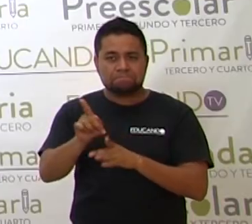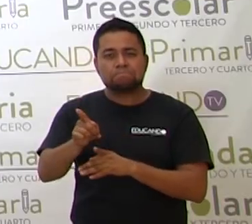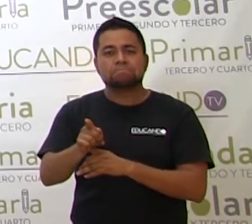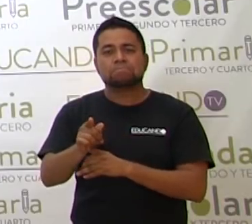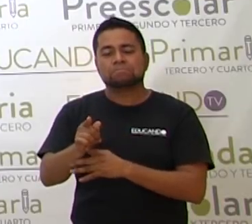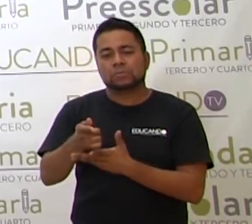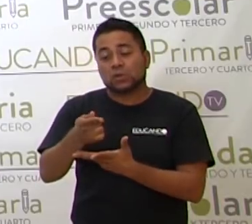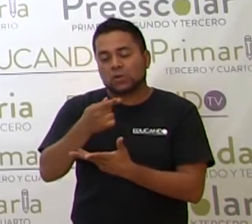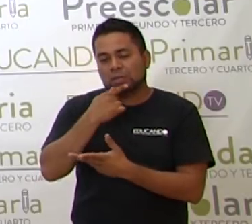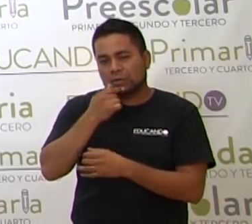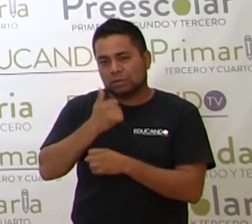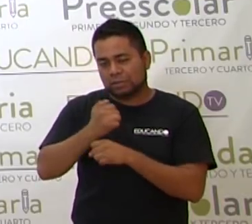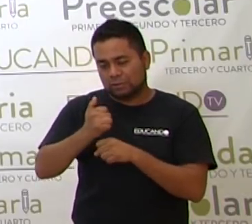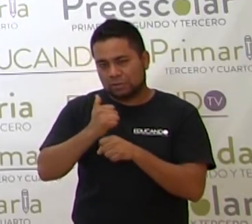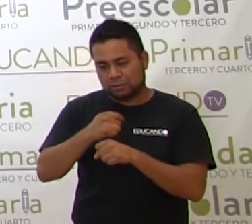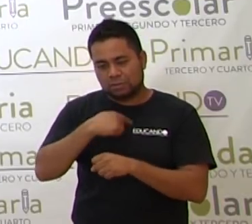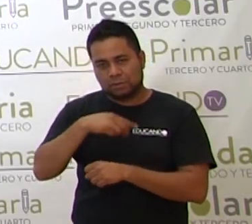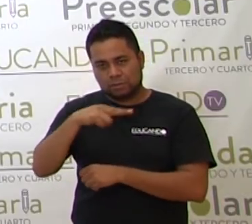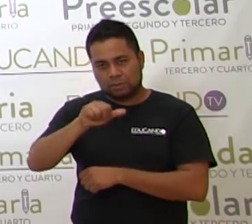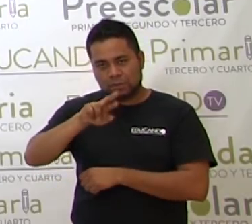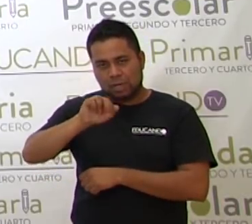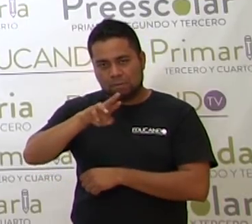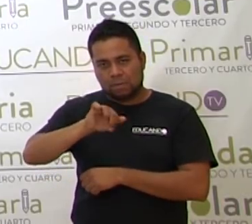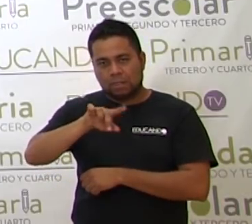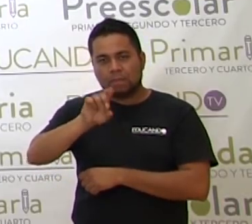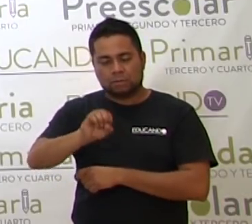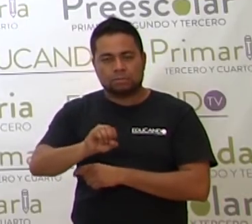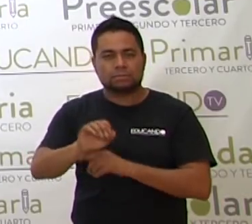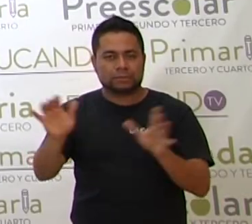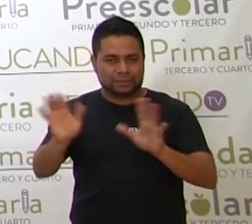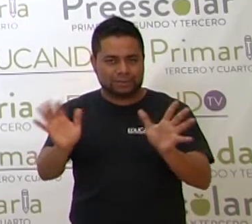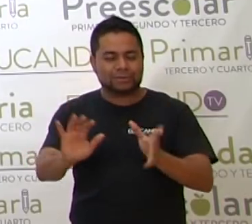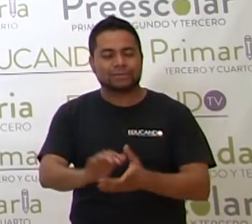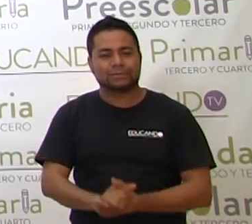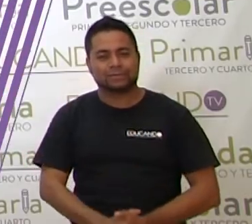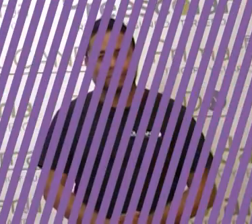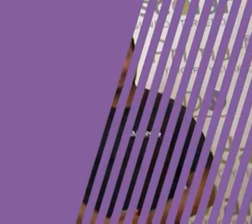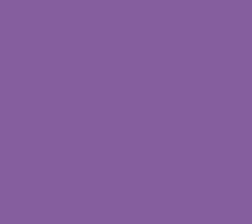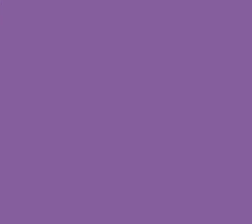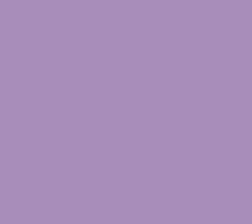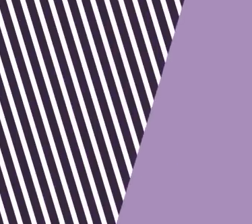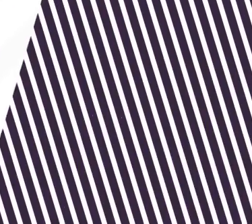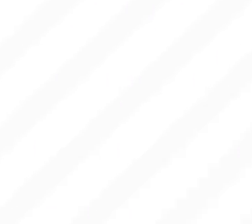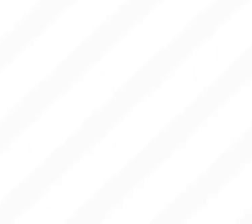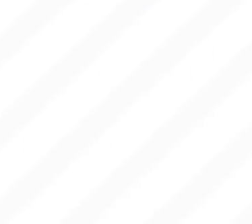de sexto año. Mi nombre es Armando Mendoza. Adiós.